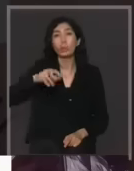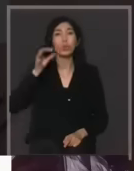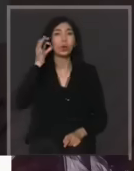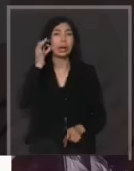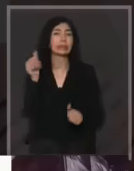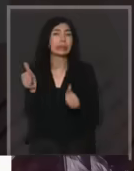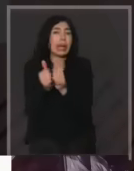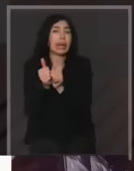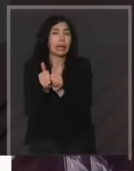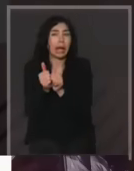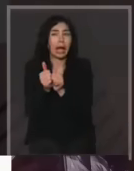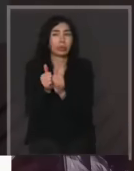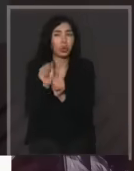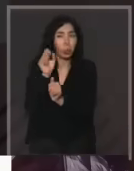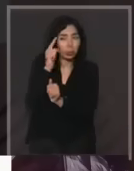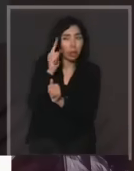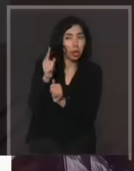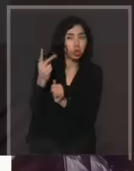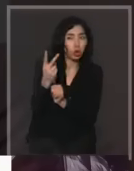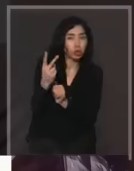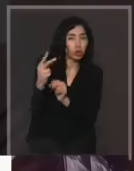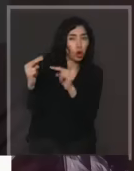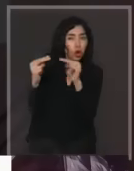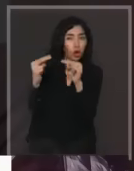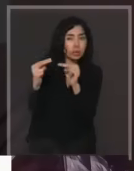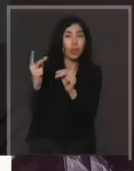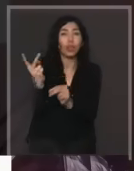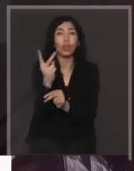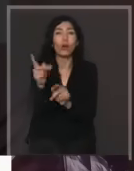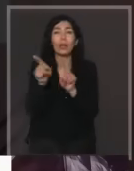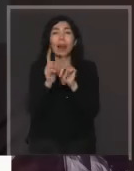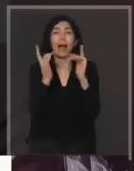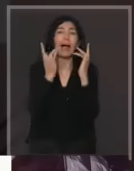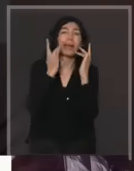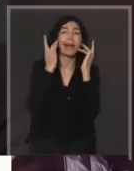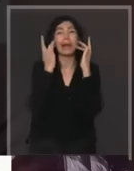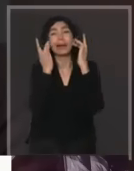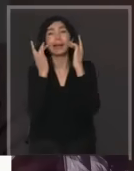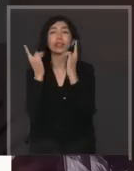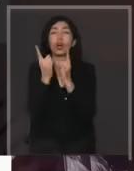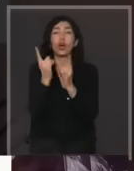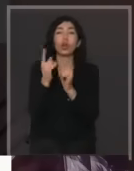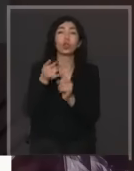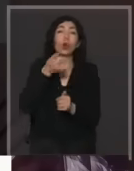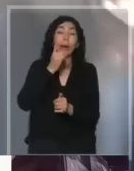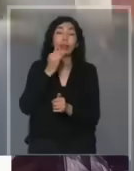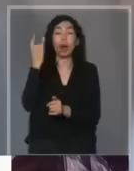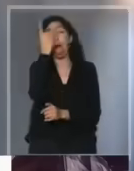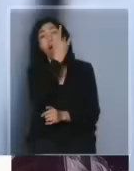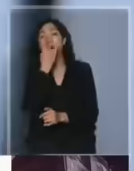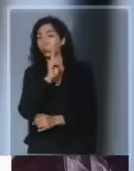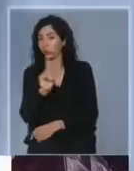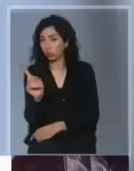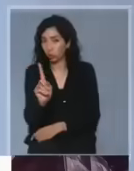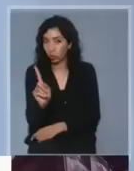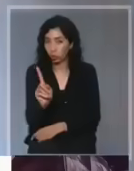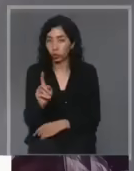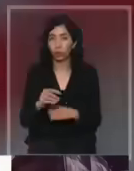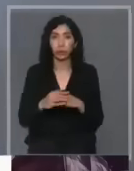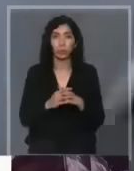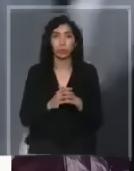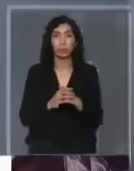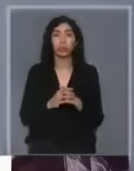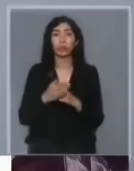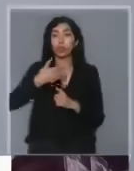se conocieran desde antes. Los dos venían un poquito alegres. Venían tomados, pero no borrachos. Tomamos contacto con uno de